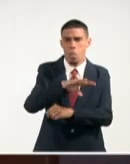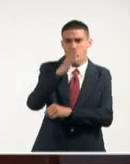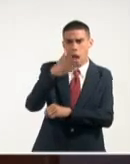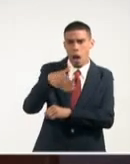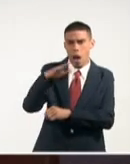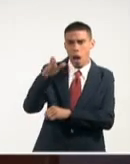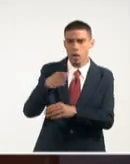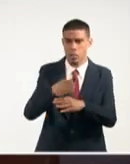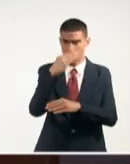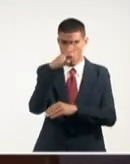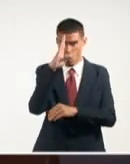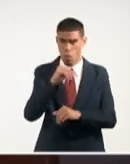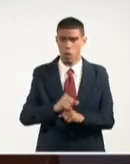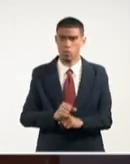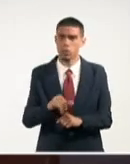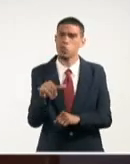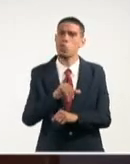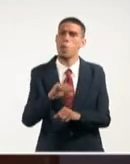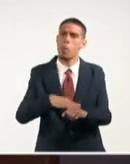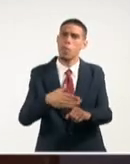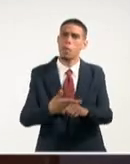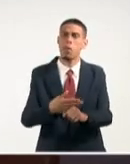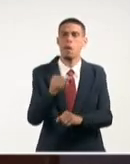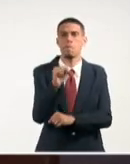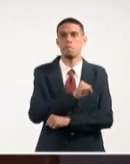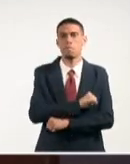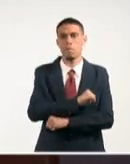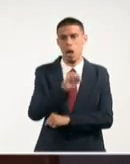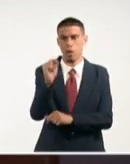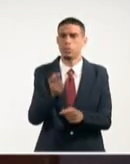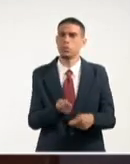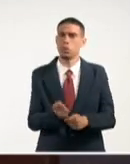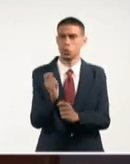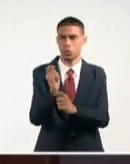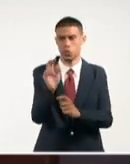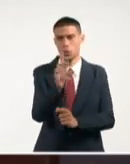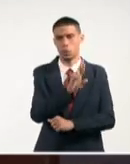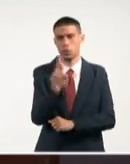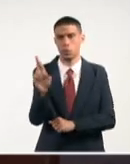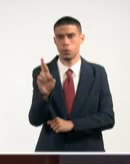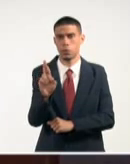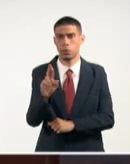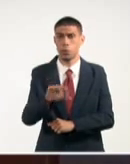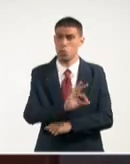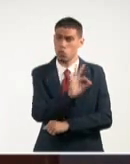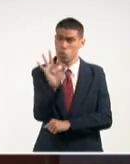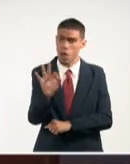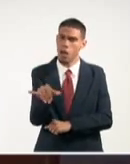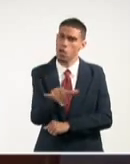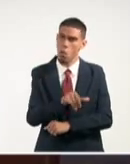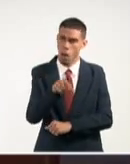llano hasta alcanzar el verdadero triunfo, un día como hoy.